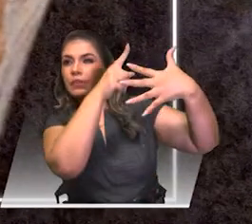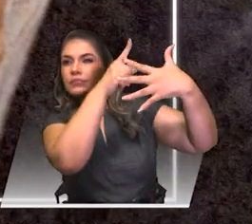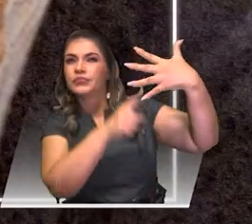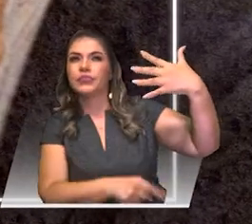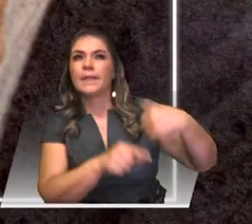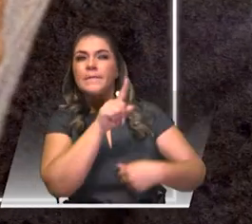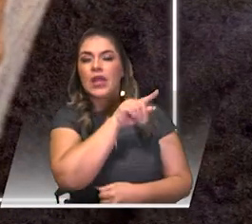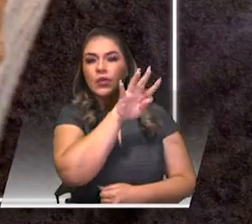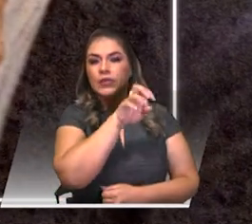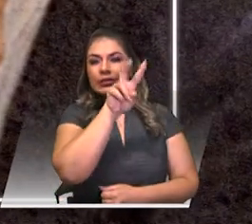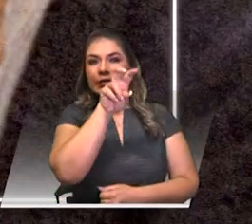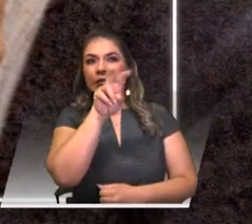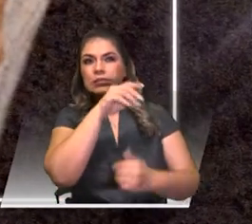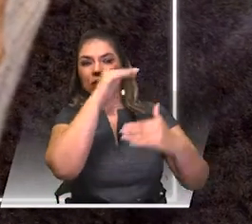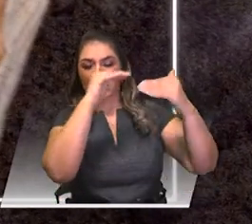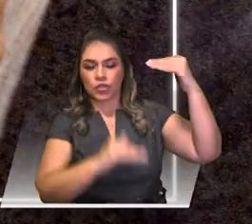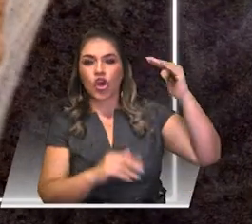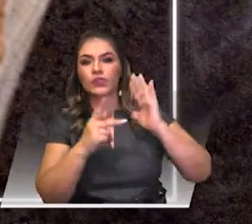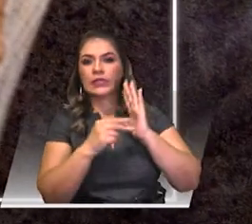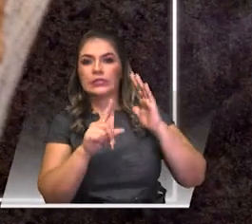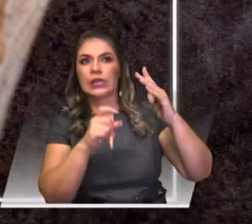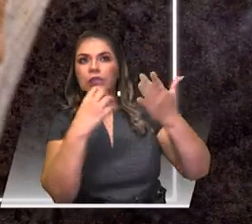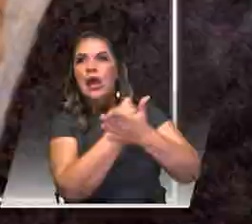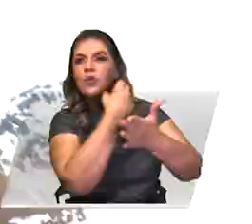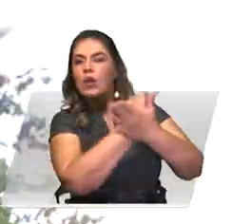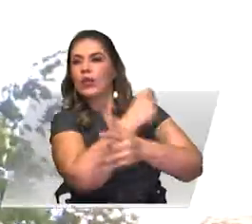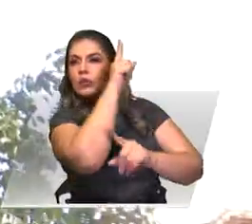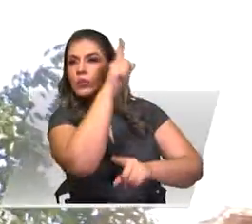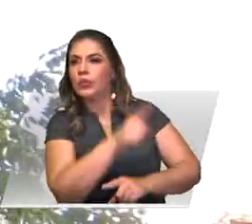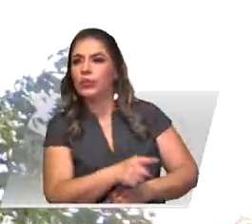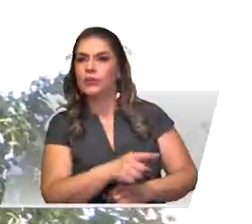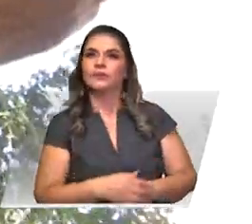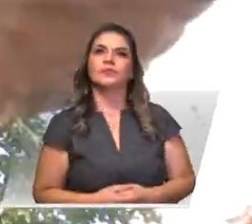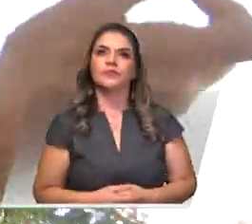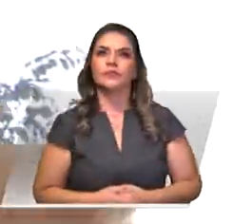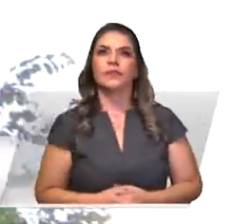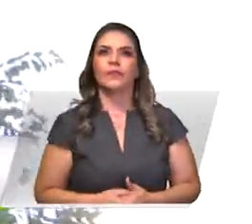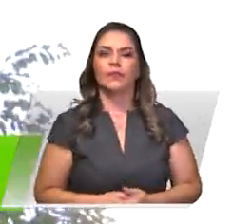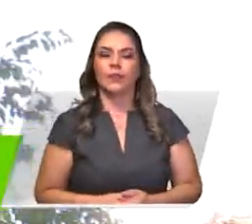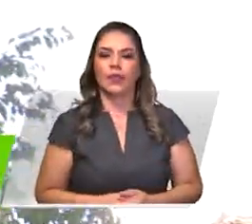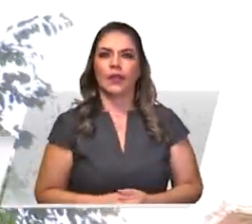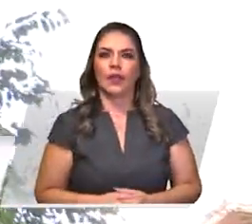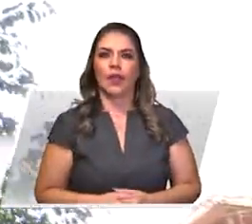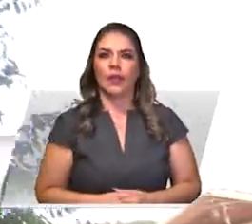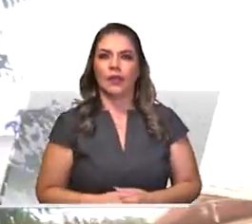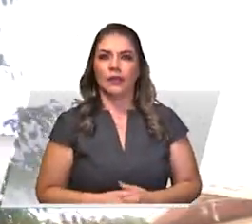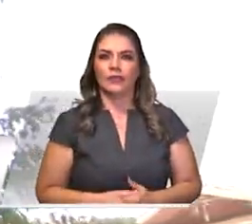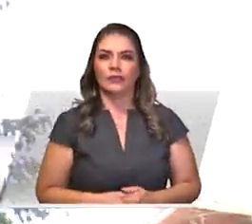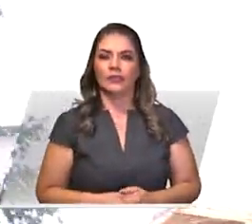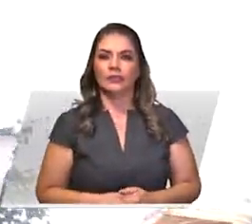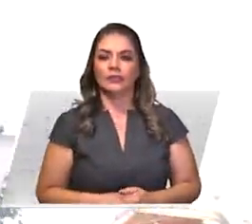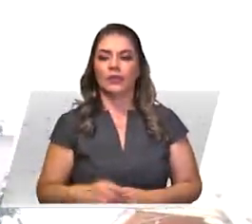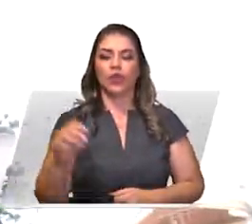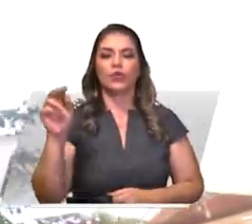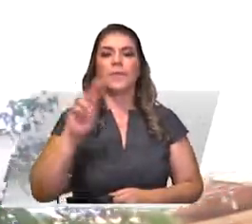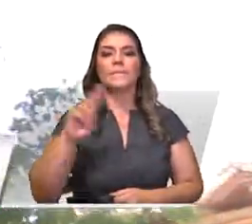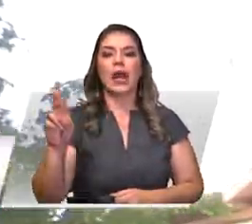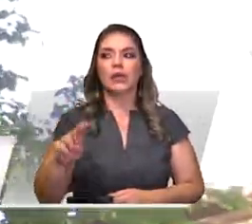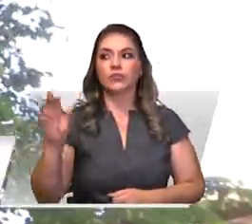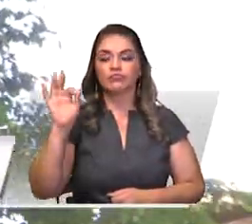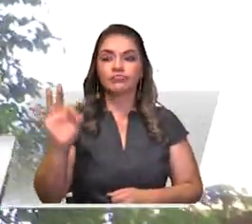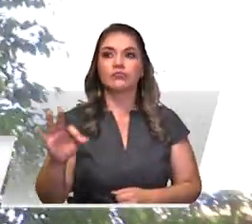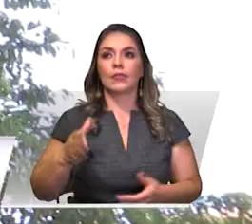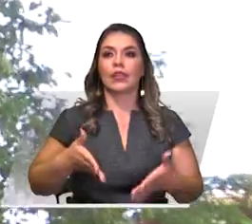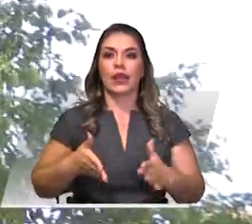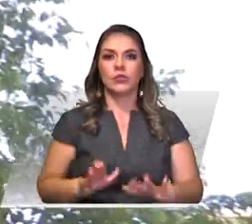entre 1977 y 2006. Él nació el 9 de marzo, que es el mismo día que nació Fischer. Bobby Fischer.